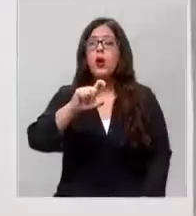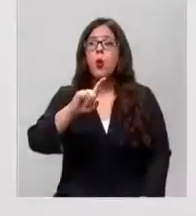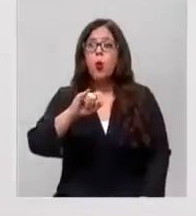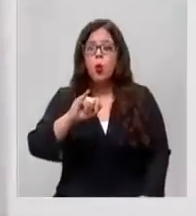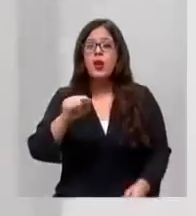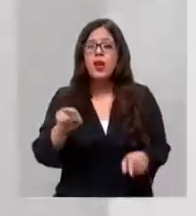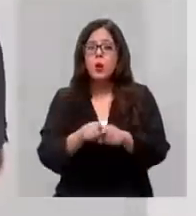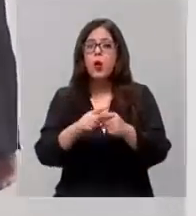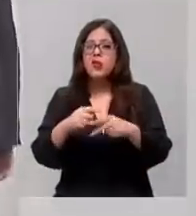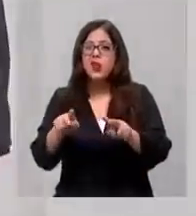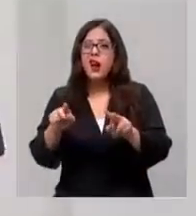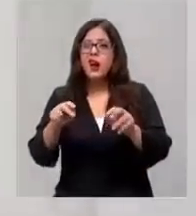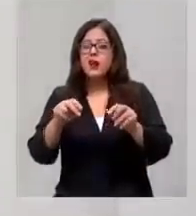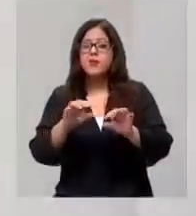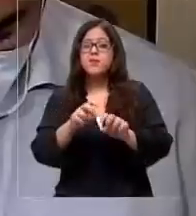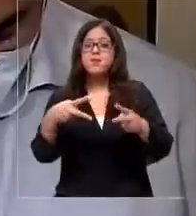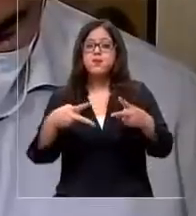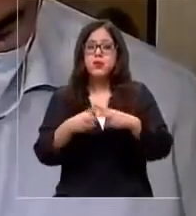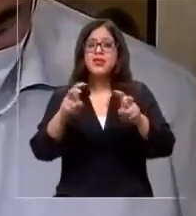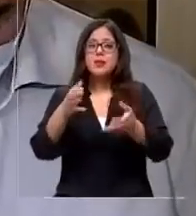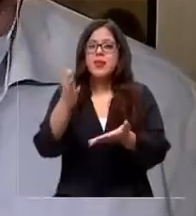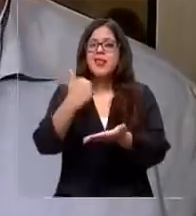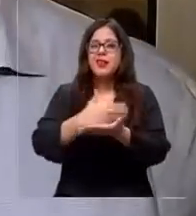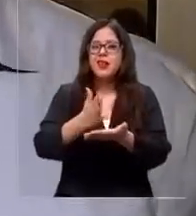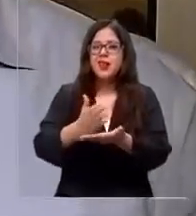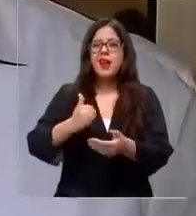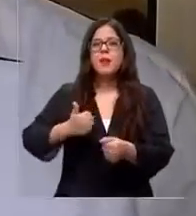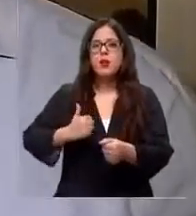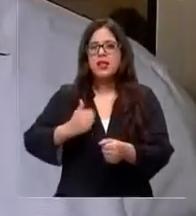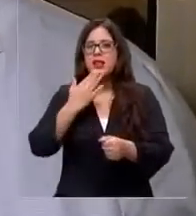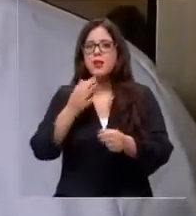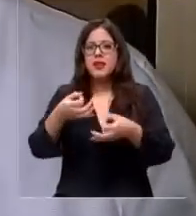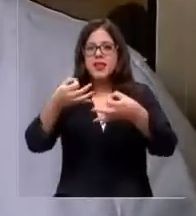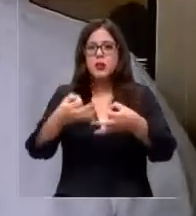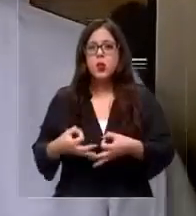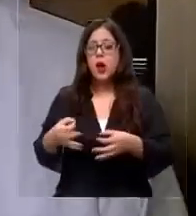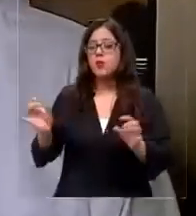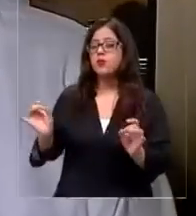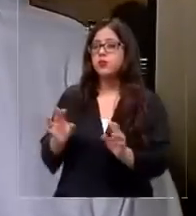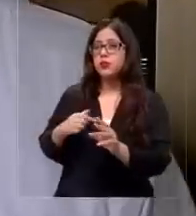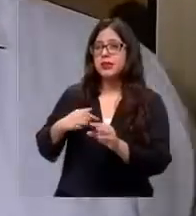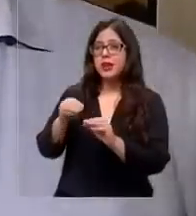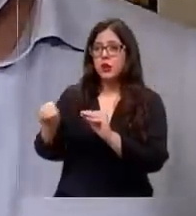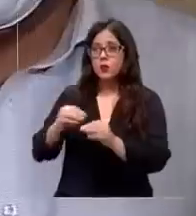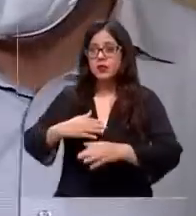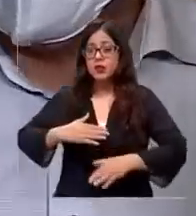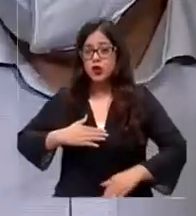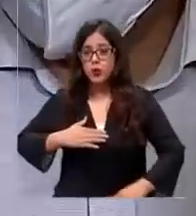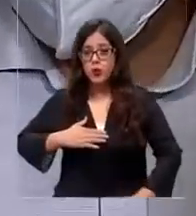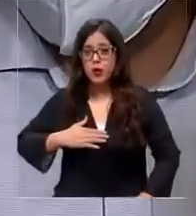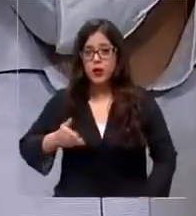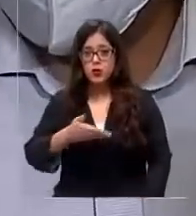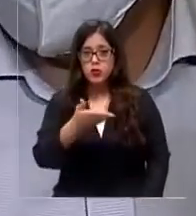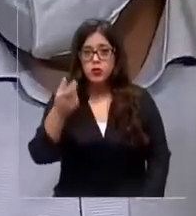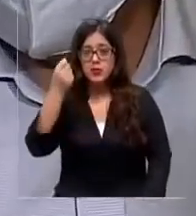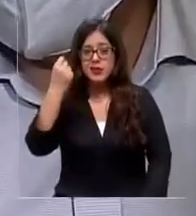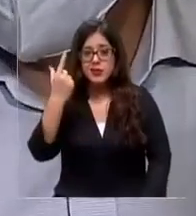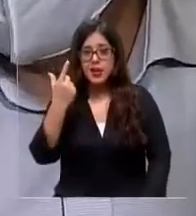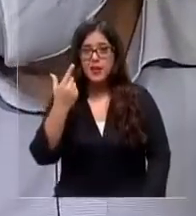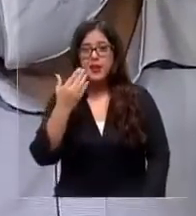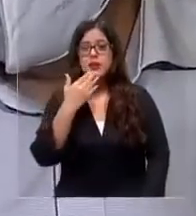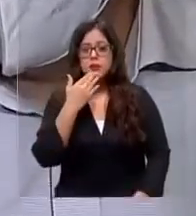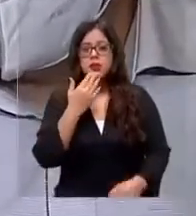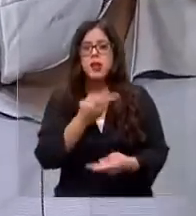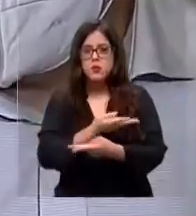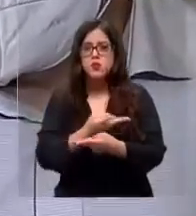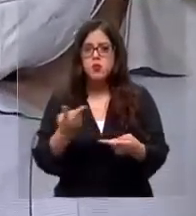policial y las advertencias de seguridad. No se ha desoído ninguna recomendación mía. Como ustedes ya saben y de